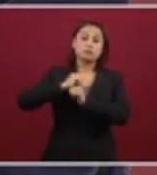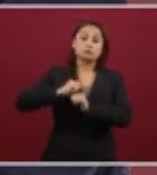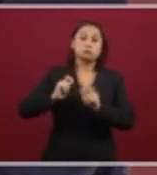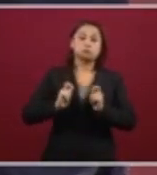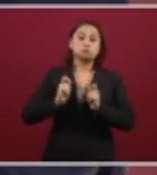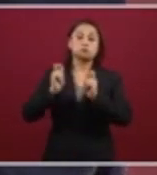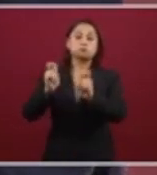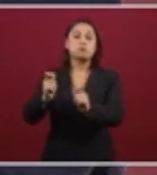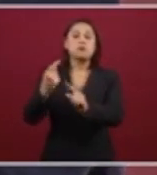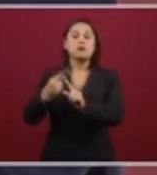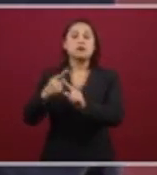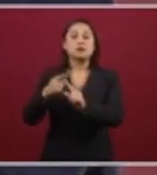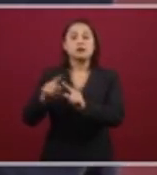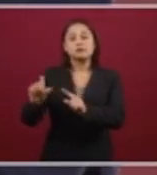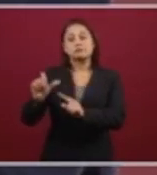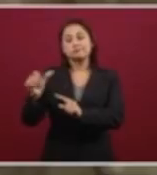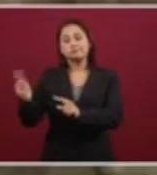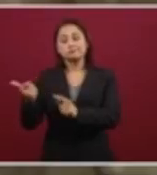y tienen